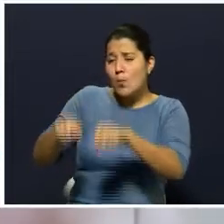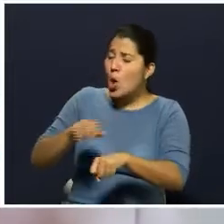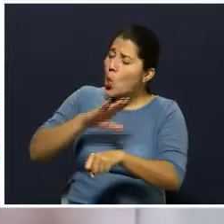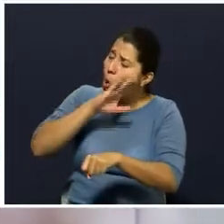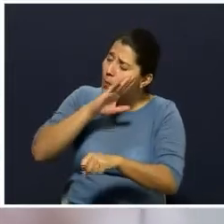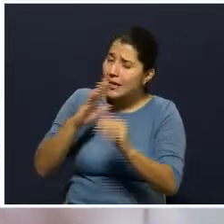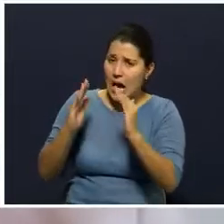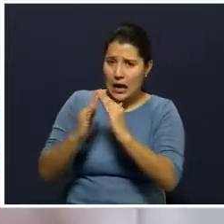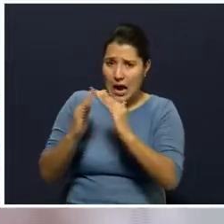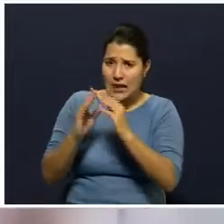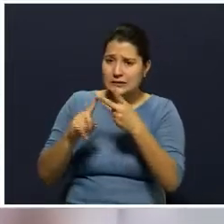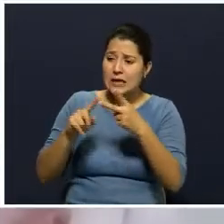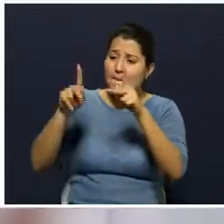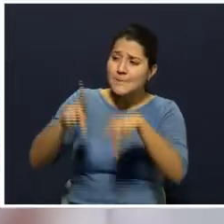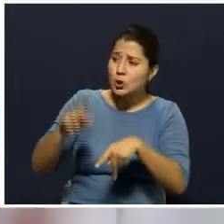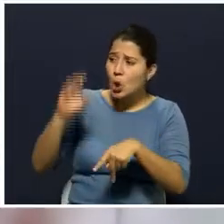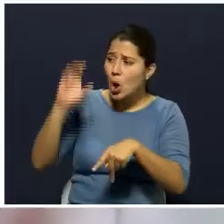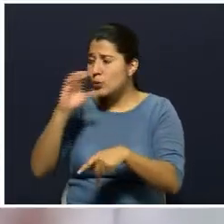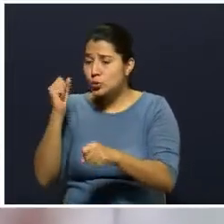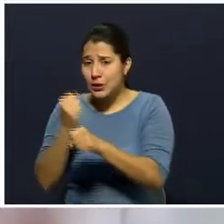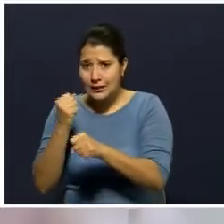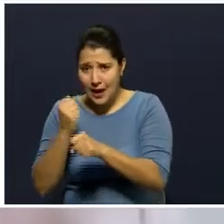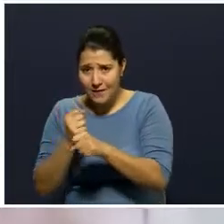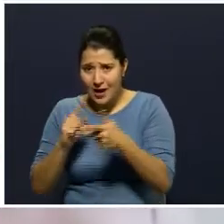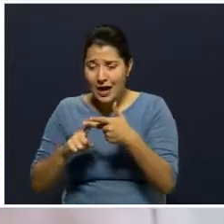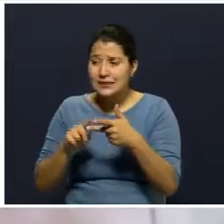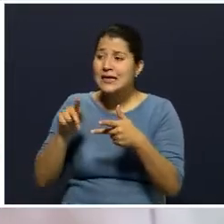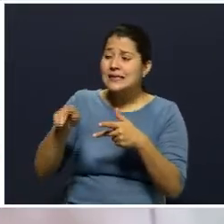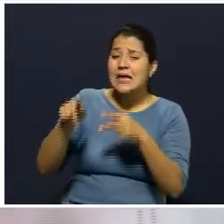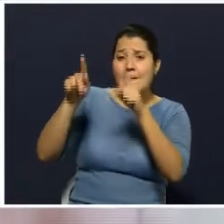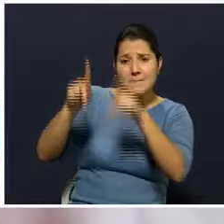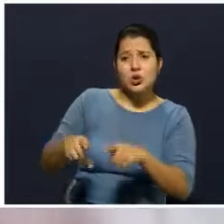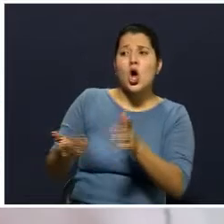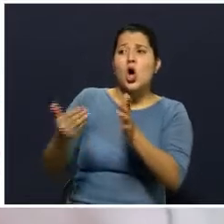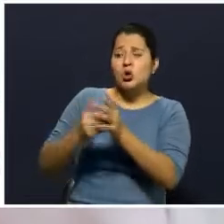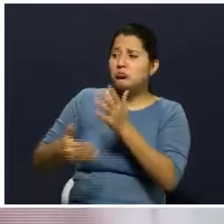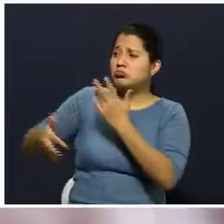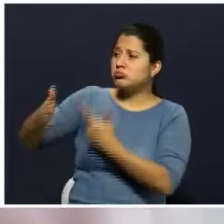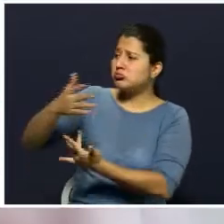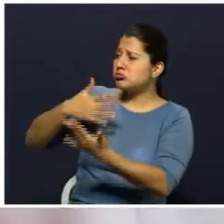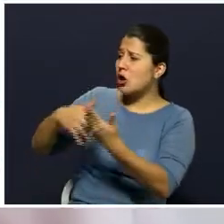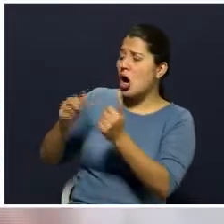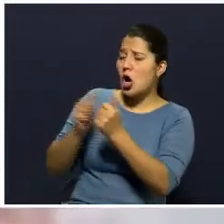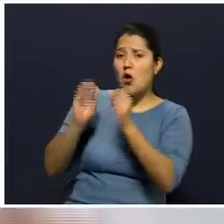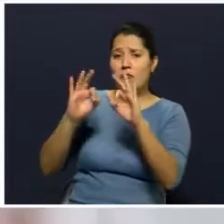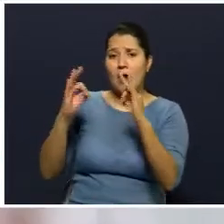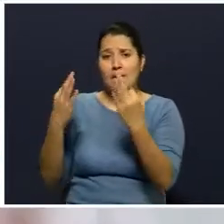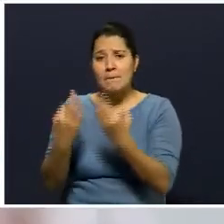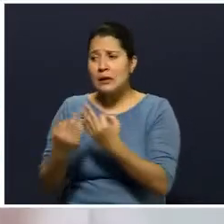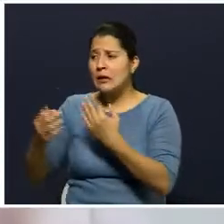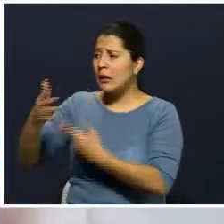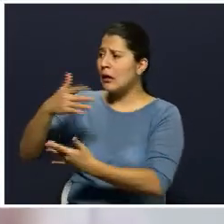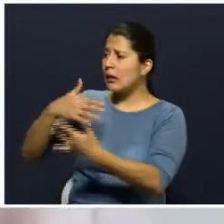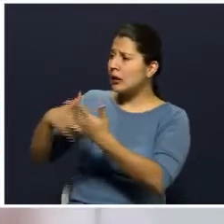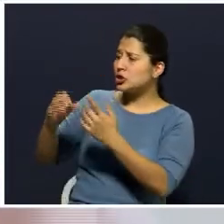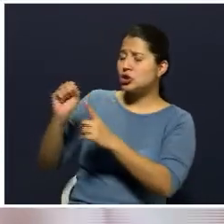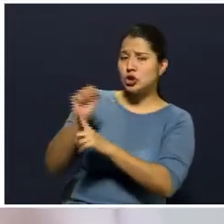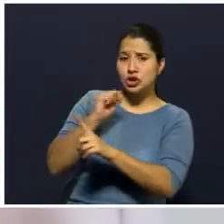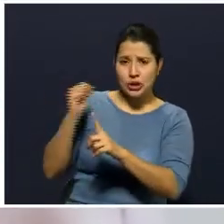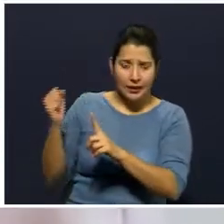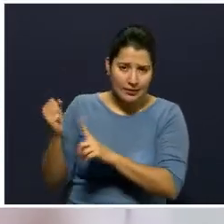una opción de empleo, esta persona vuelve a interactuar en su ambiente familiar o en su ambiente social con las personas